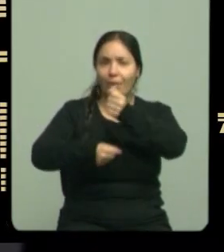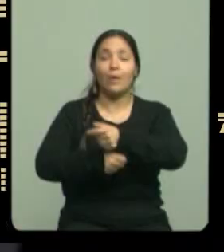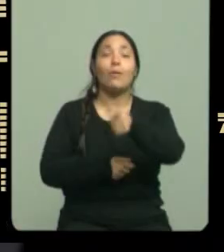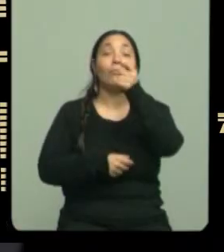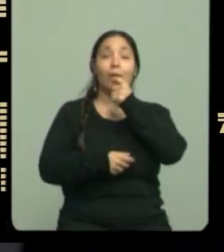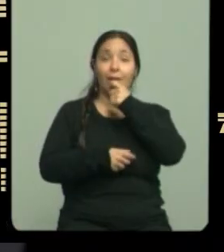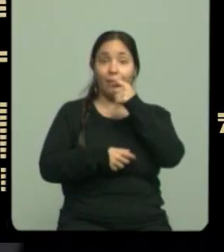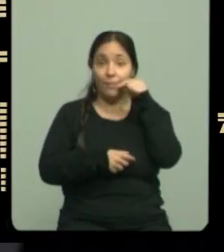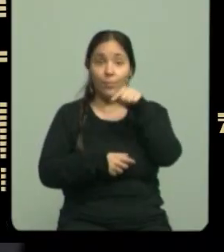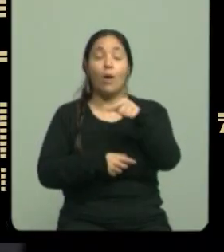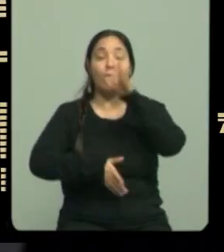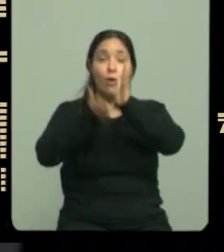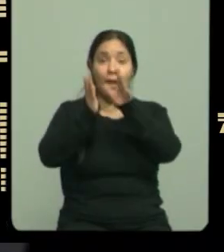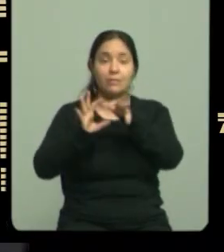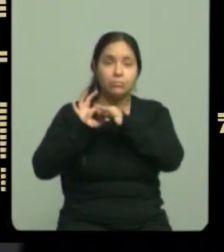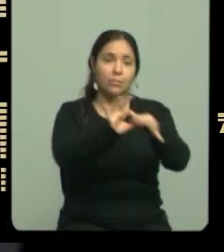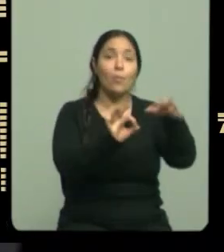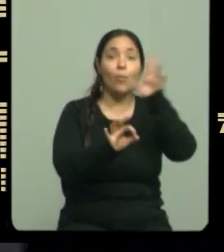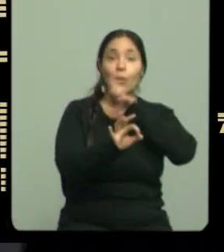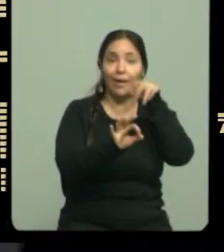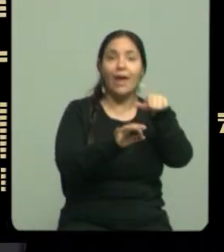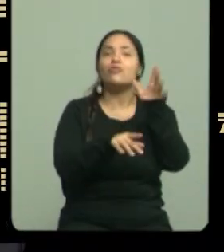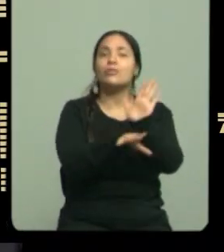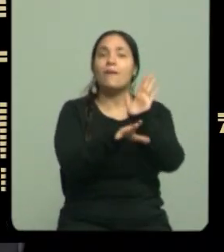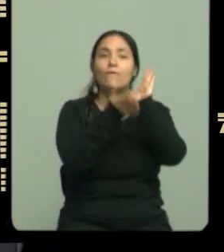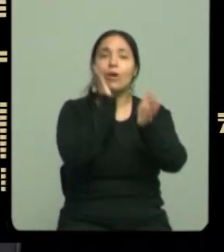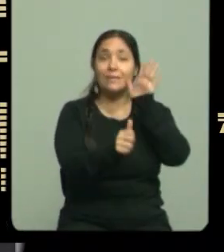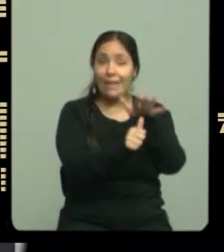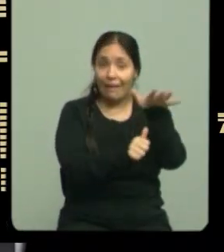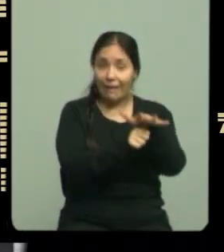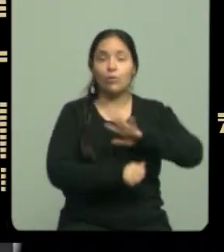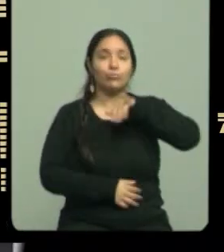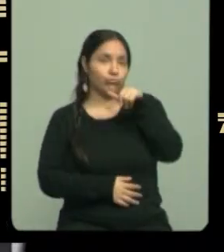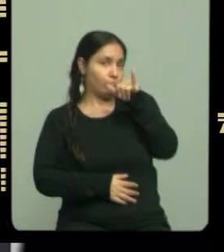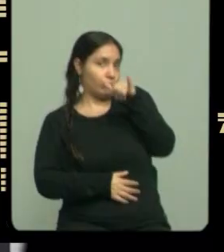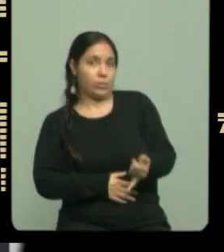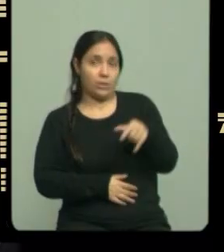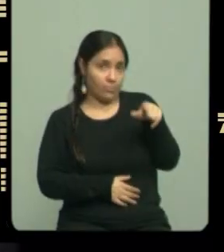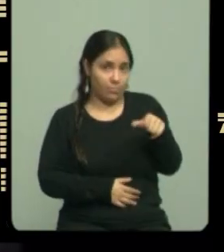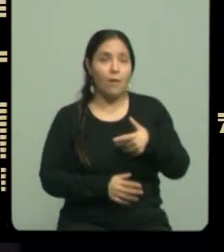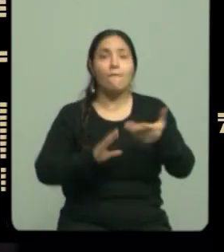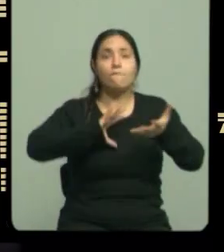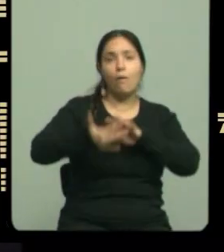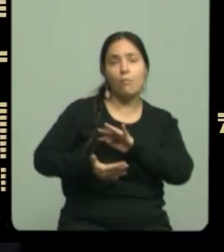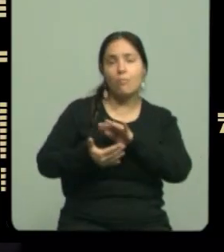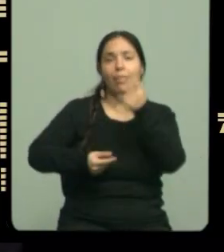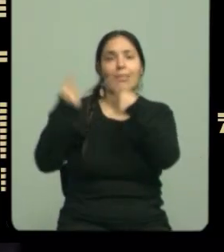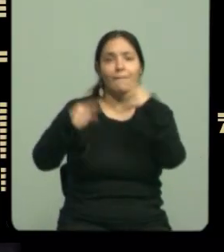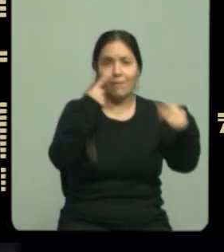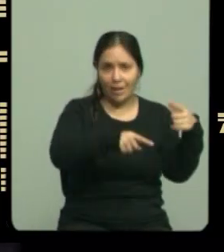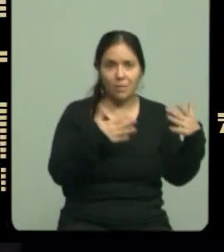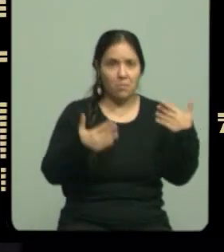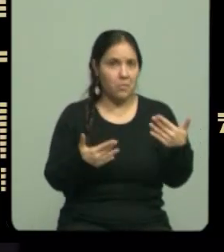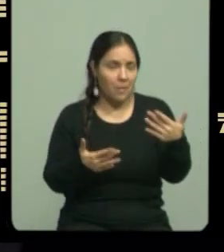laboral se ejerce contra las mujeres? ¿Es violencia de género? La respuesta es sí, y hay diferentes maneras de